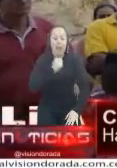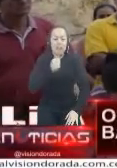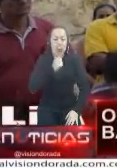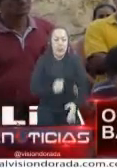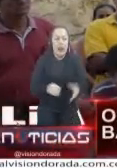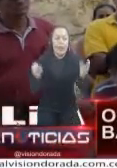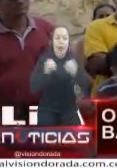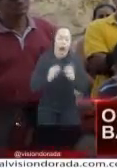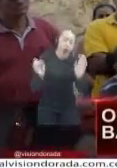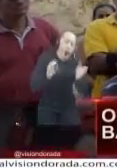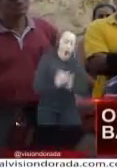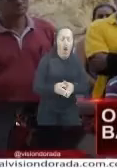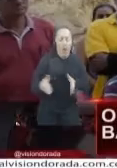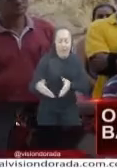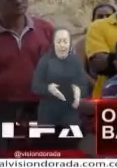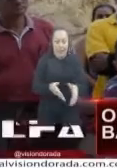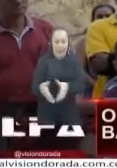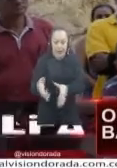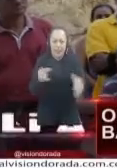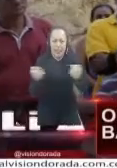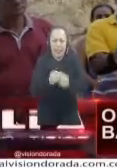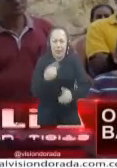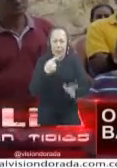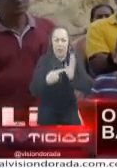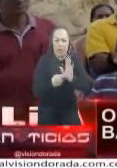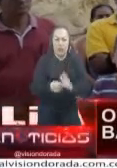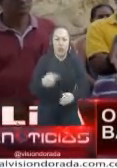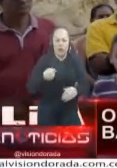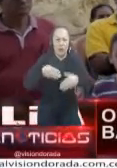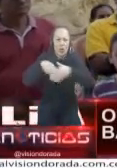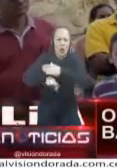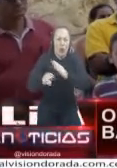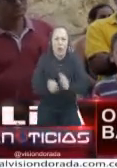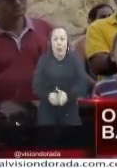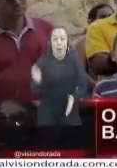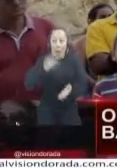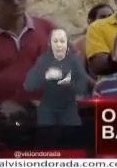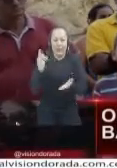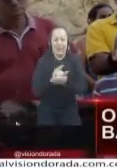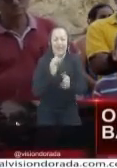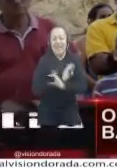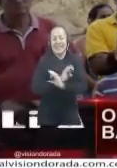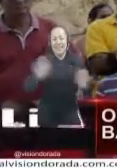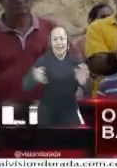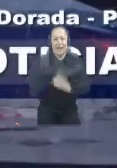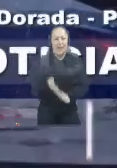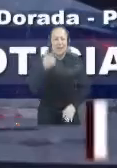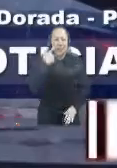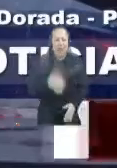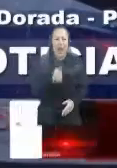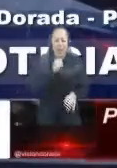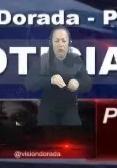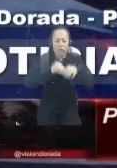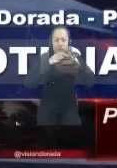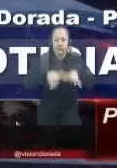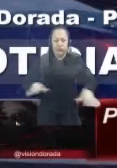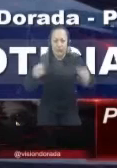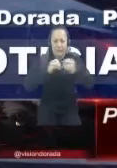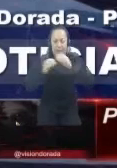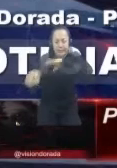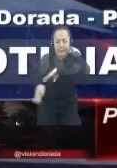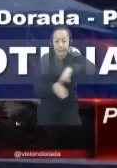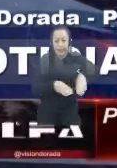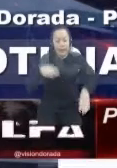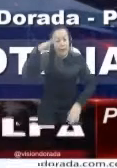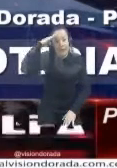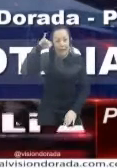tuberías y yo tengo pues personalmente una bodega que no he podido volver a utilizar porque parece ya una laguna. El Comando Aéreo de